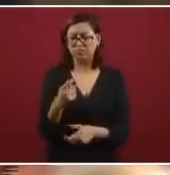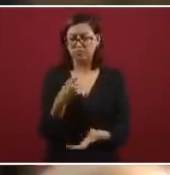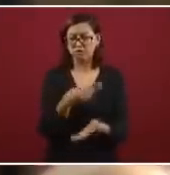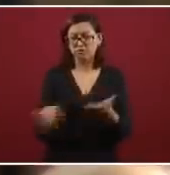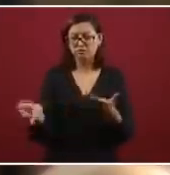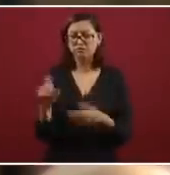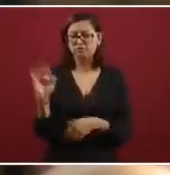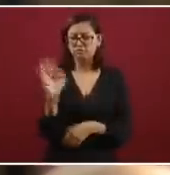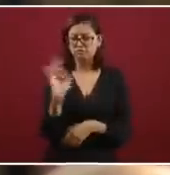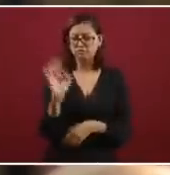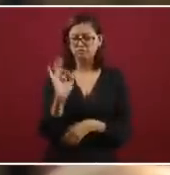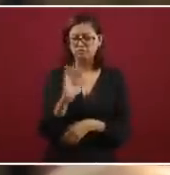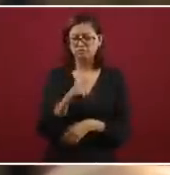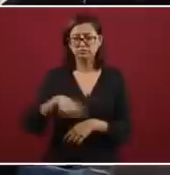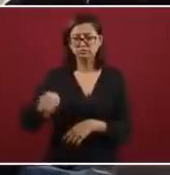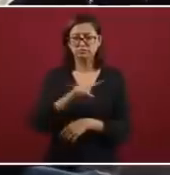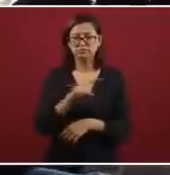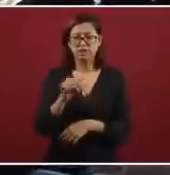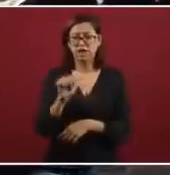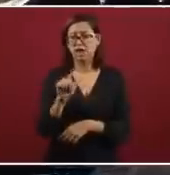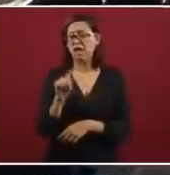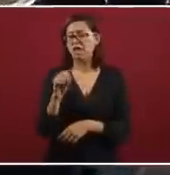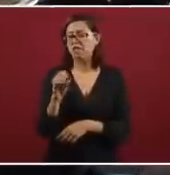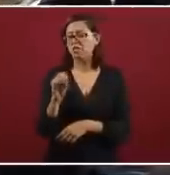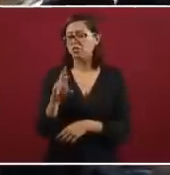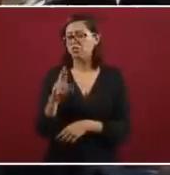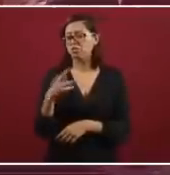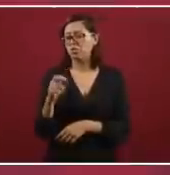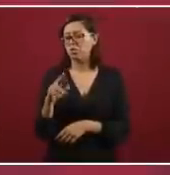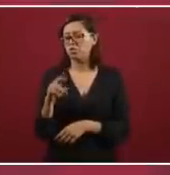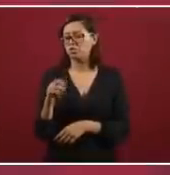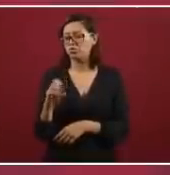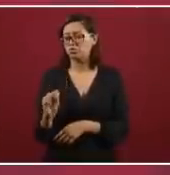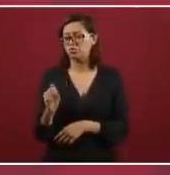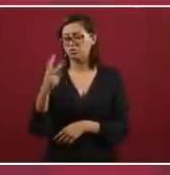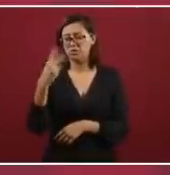compra, probable compra de Altos Hornos de México. No, si tiene información. No, eso también es